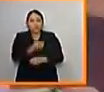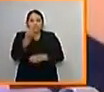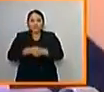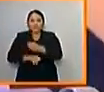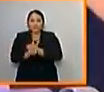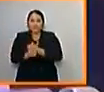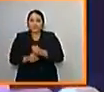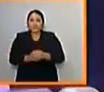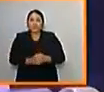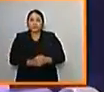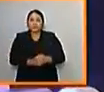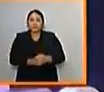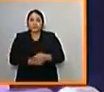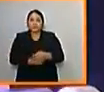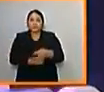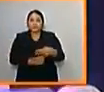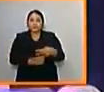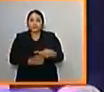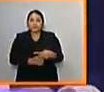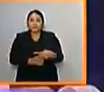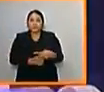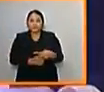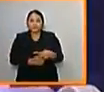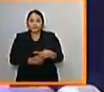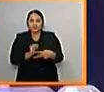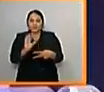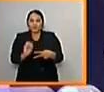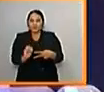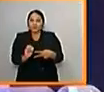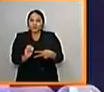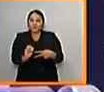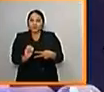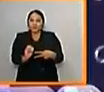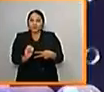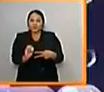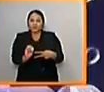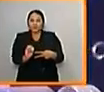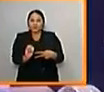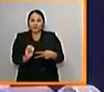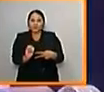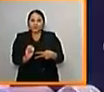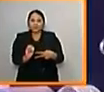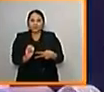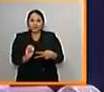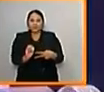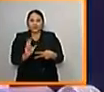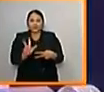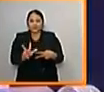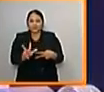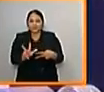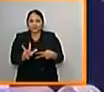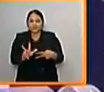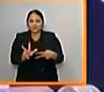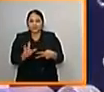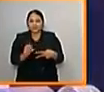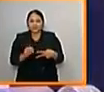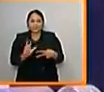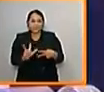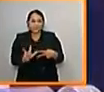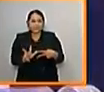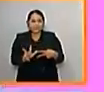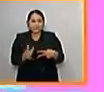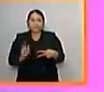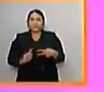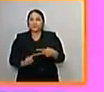premiado con su primer dígito, siguiente dígito. 3, primer número premiado,